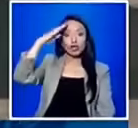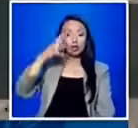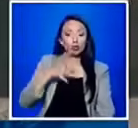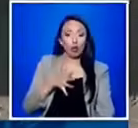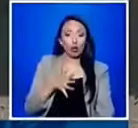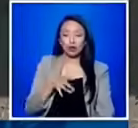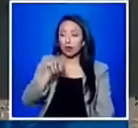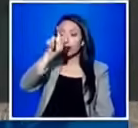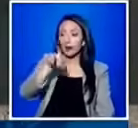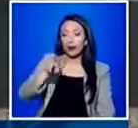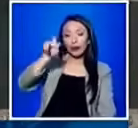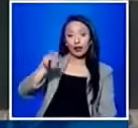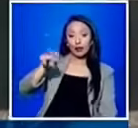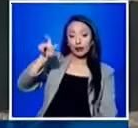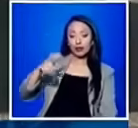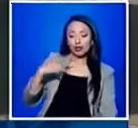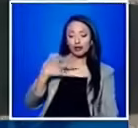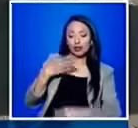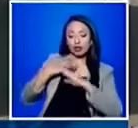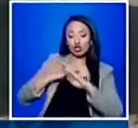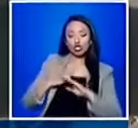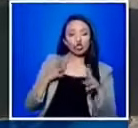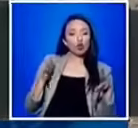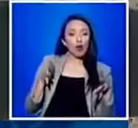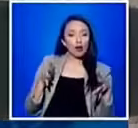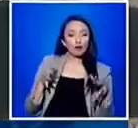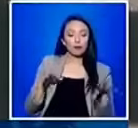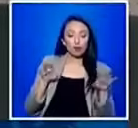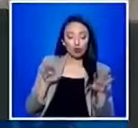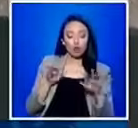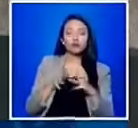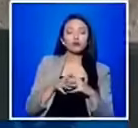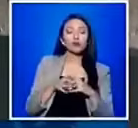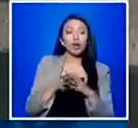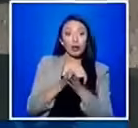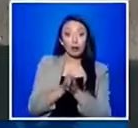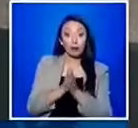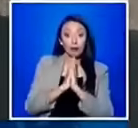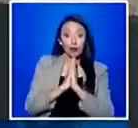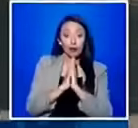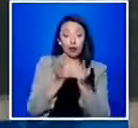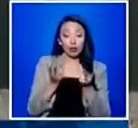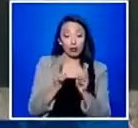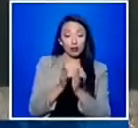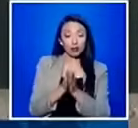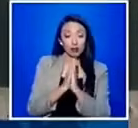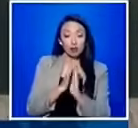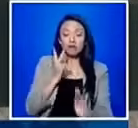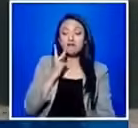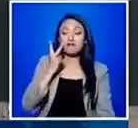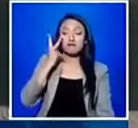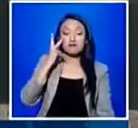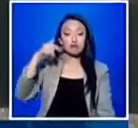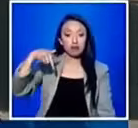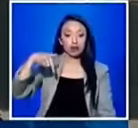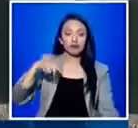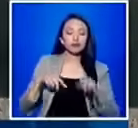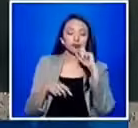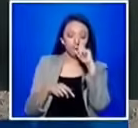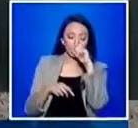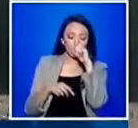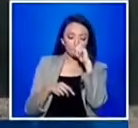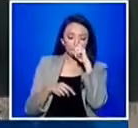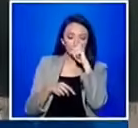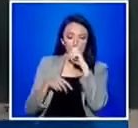se sienten como que un poco desprotegidos. Miren ustedes, lo que también están pidiendo pues los padres de familia que llegan acá a dejar